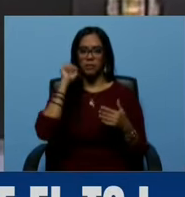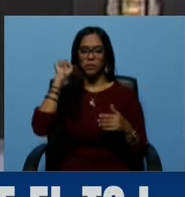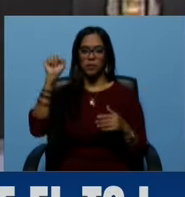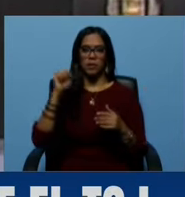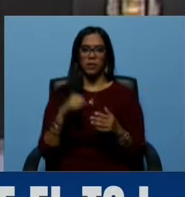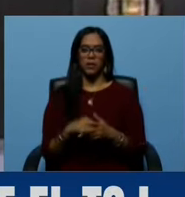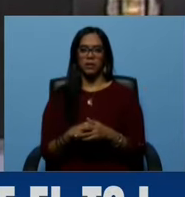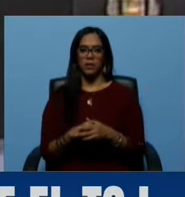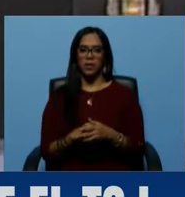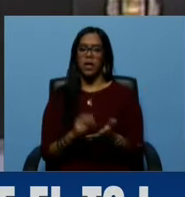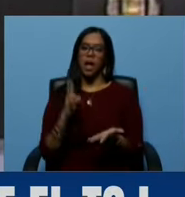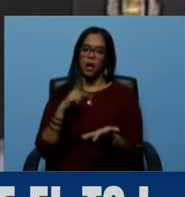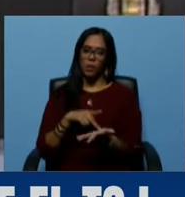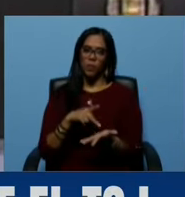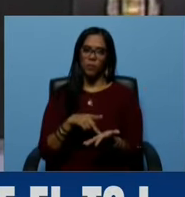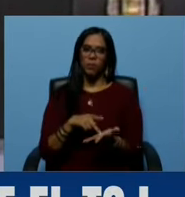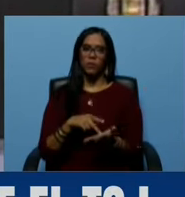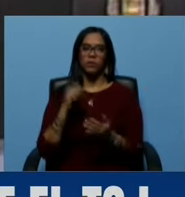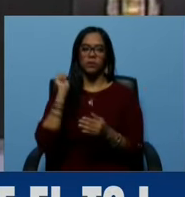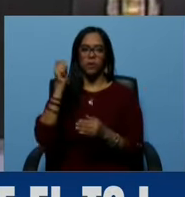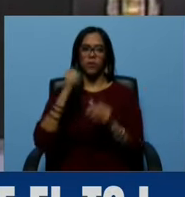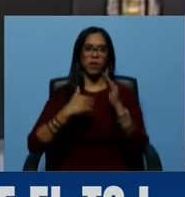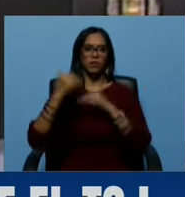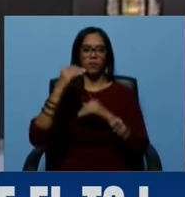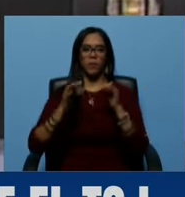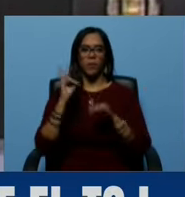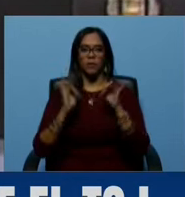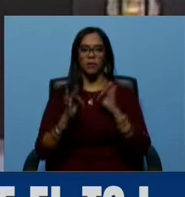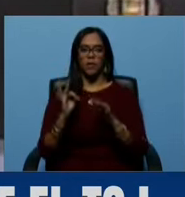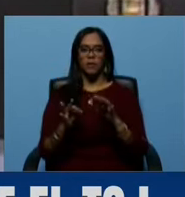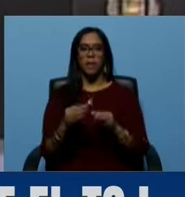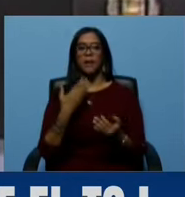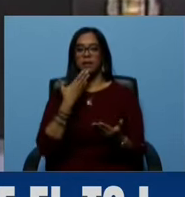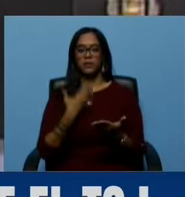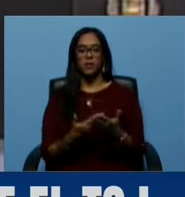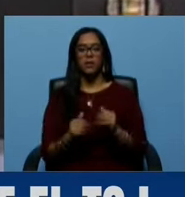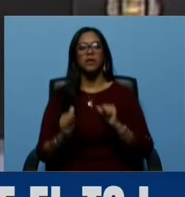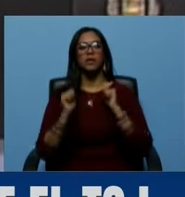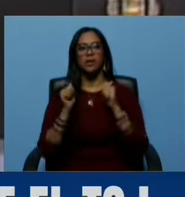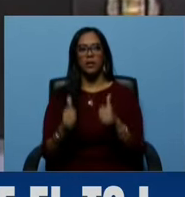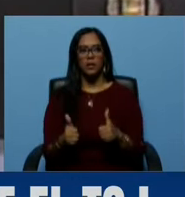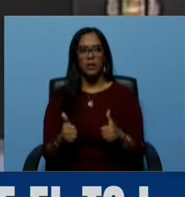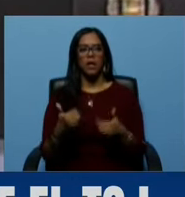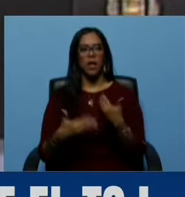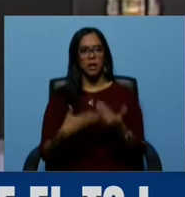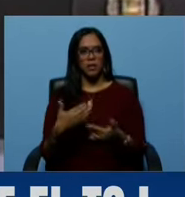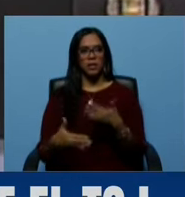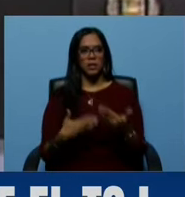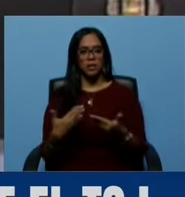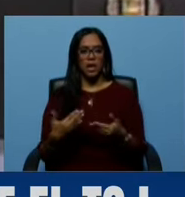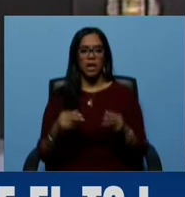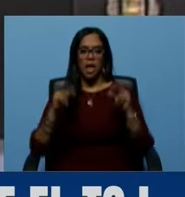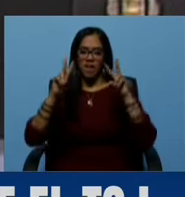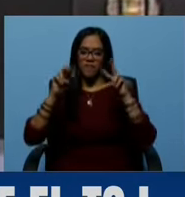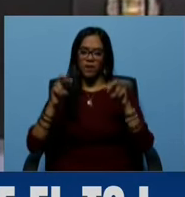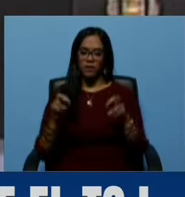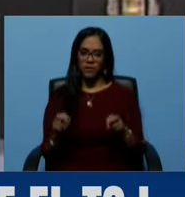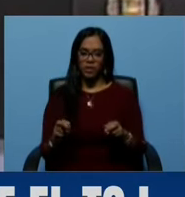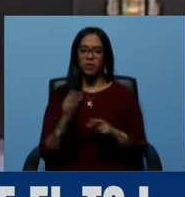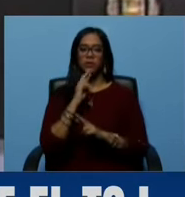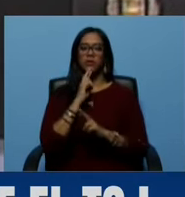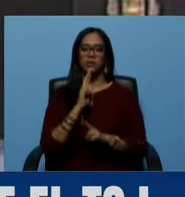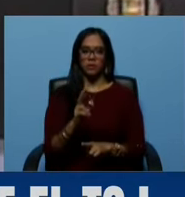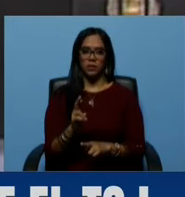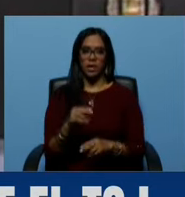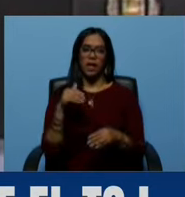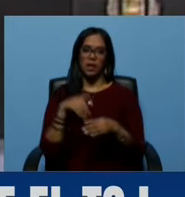Moros acude ante el Tribunal Supremo de Justicia para solicitar que se inicie este proceso de verificación de los resultados